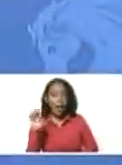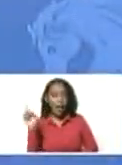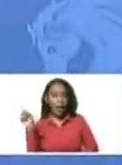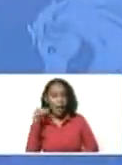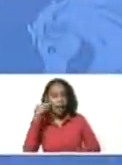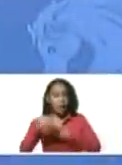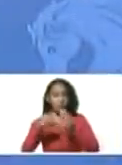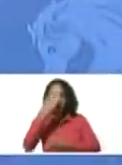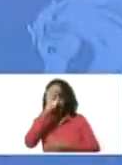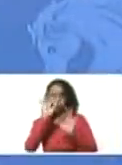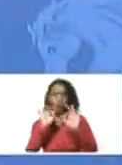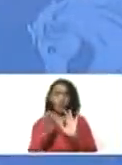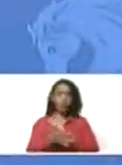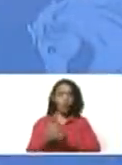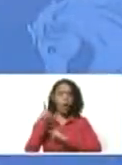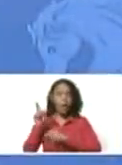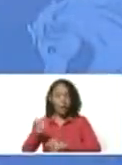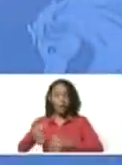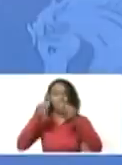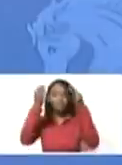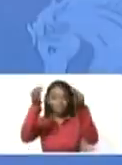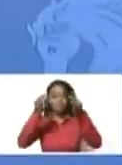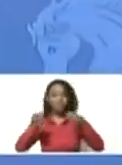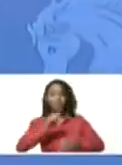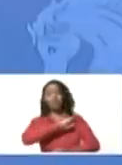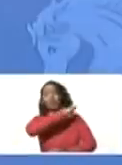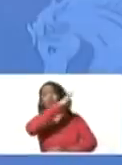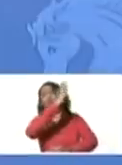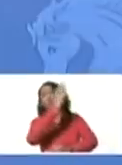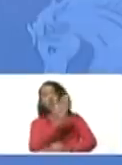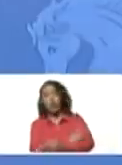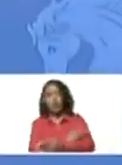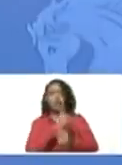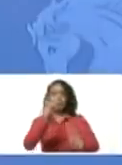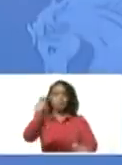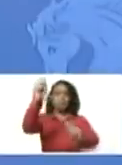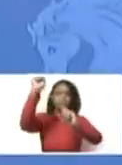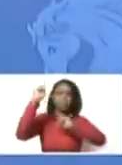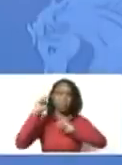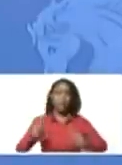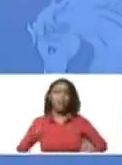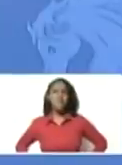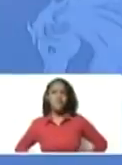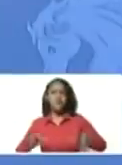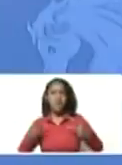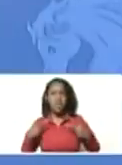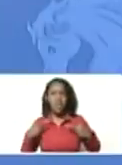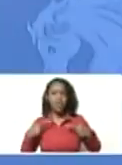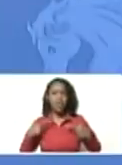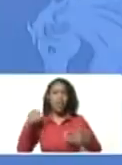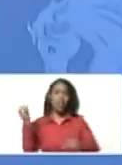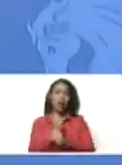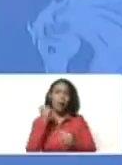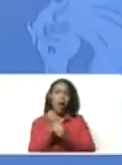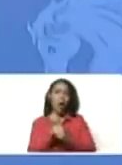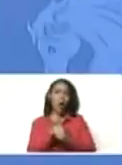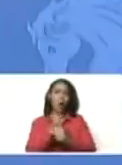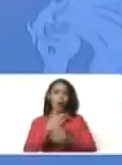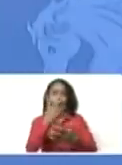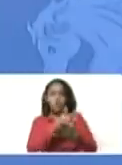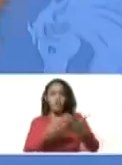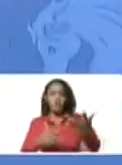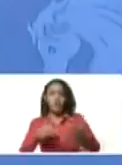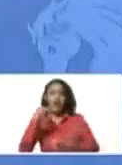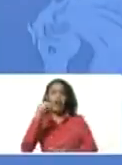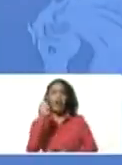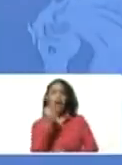duda fue un justo y poderoso heredero en vida de la obra literaria de Aquiles